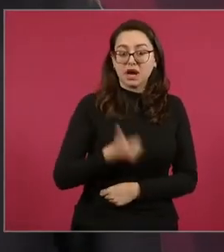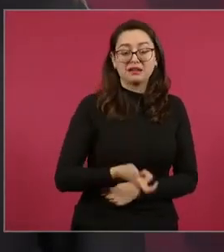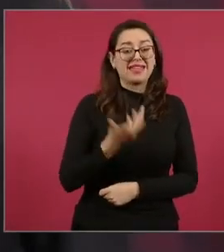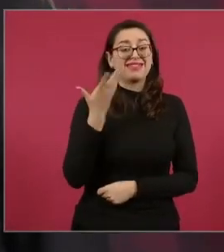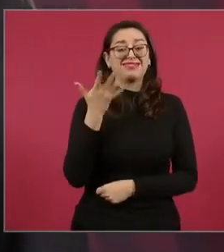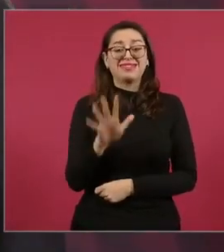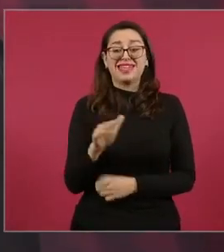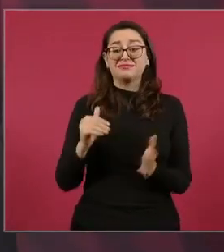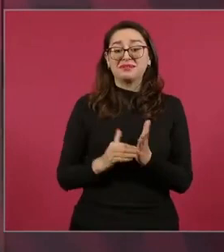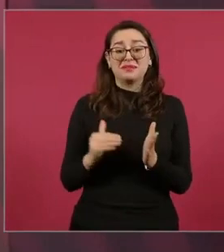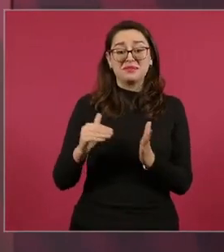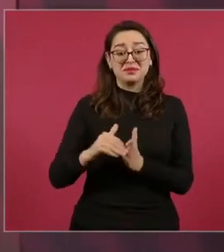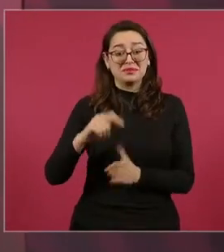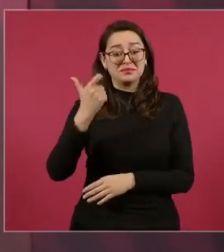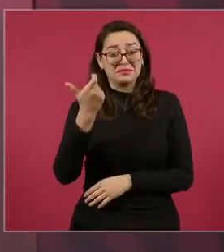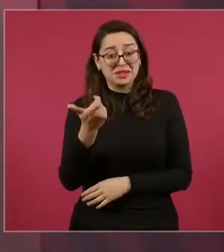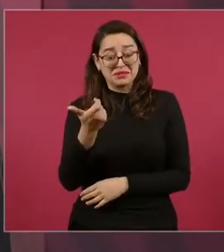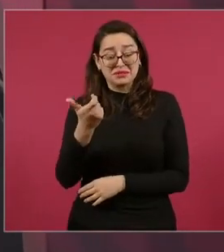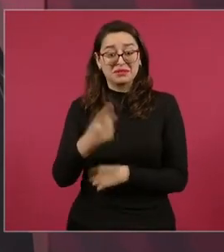como 10,000 millones de pesos.